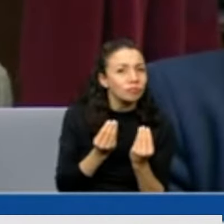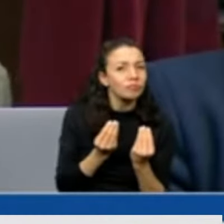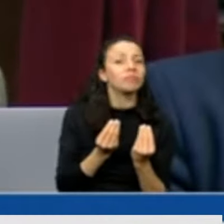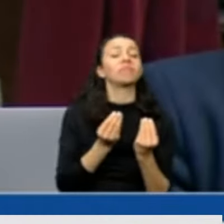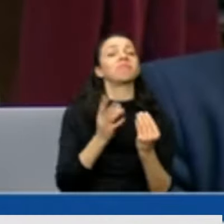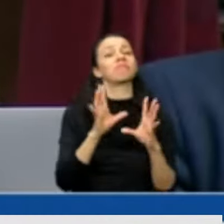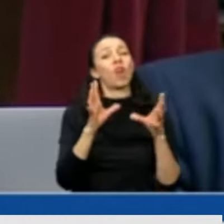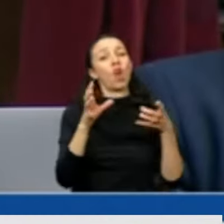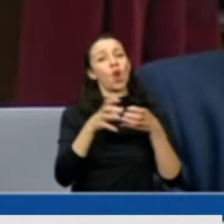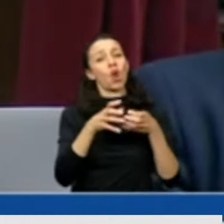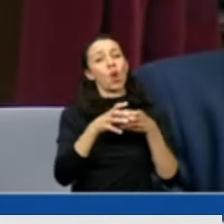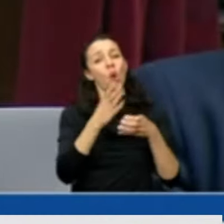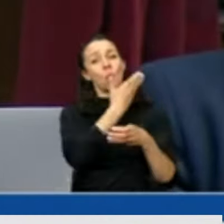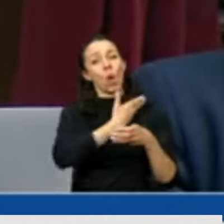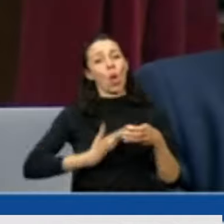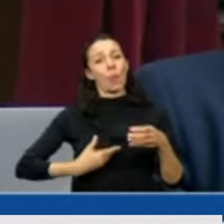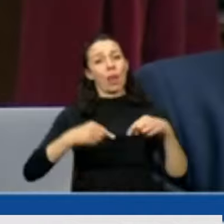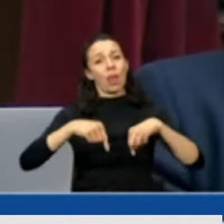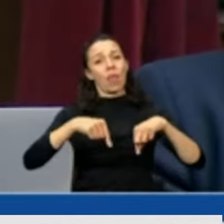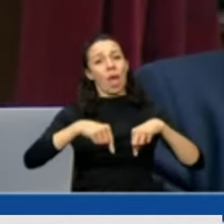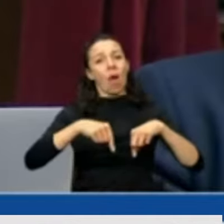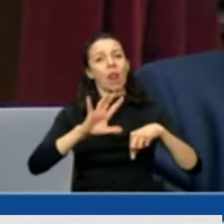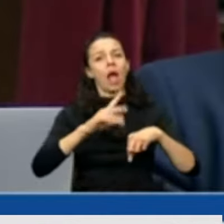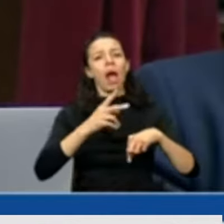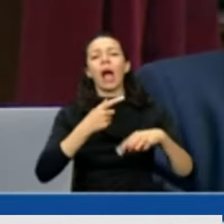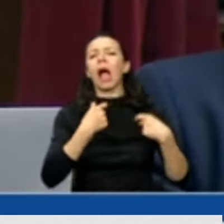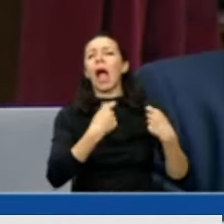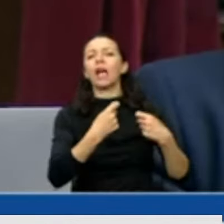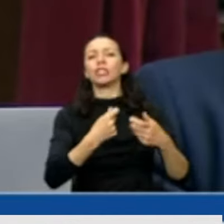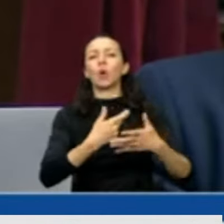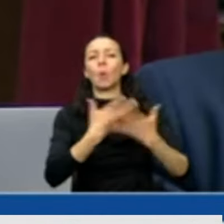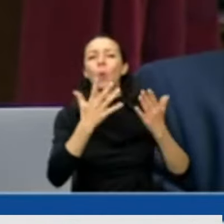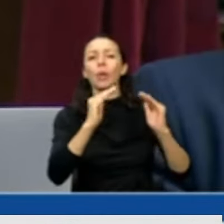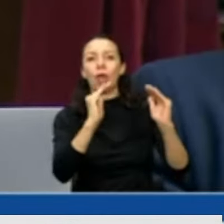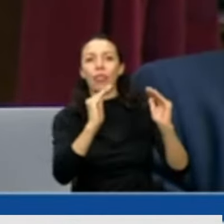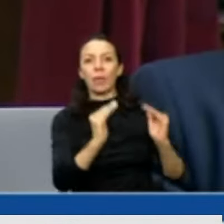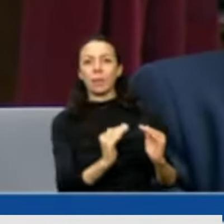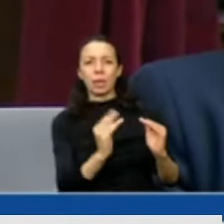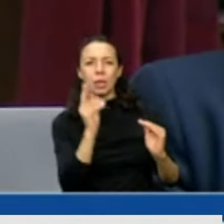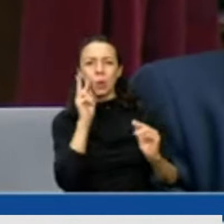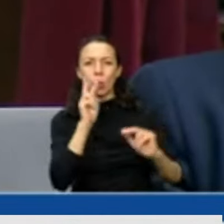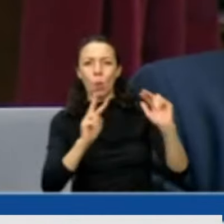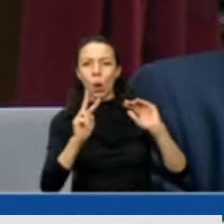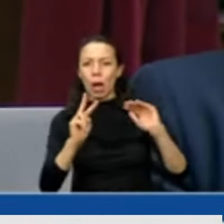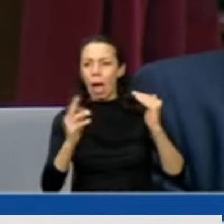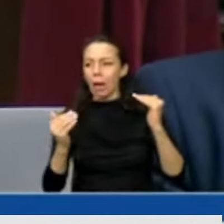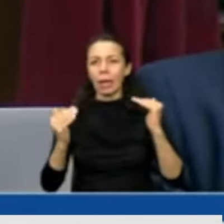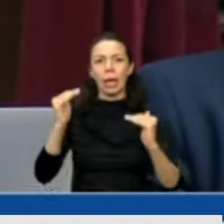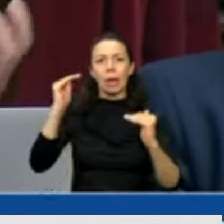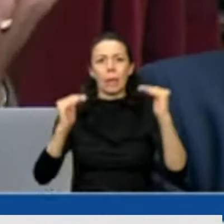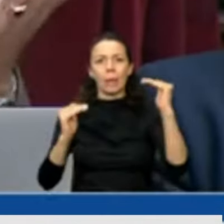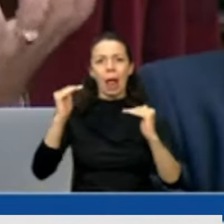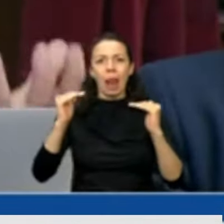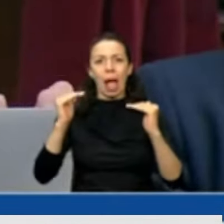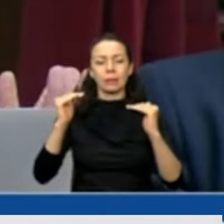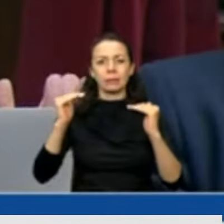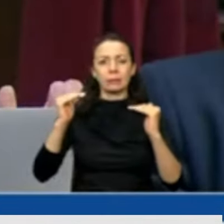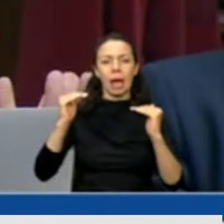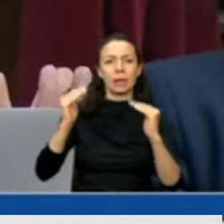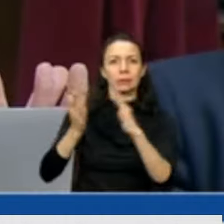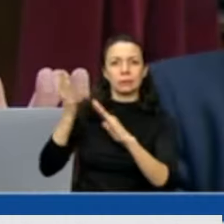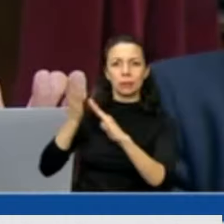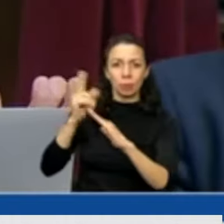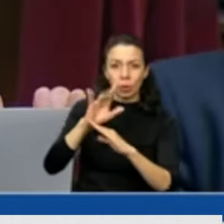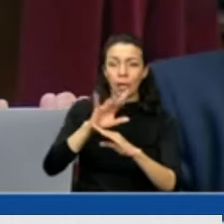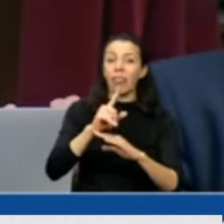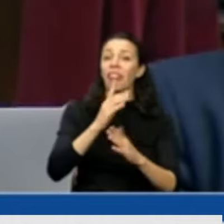se observa, y esto tenemos que cambiar alguna vez, y ojalá Dios quiera que quien el que venga hasta el propio nivel, si cambia de criterio, y dice, vamos a trabajar